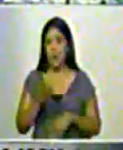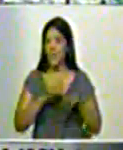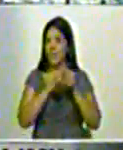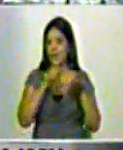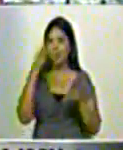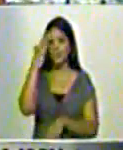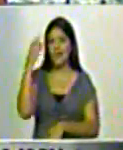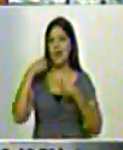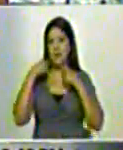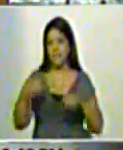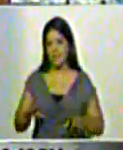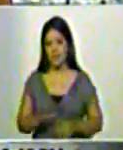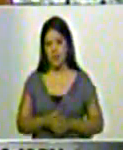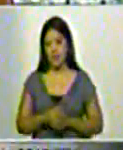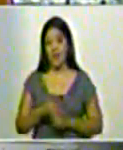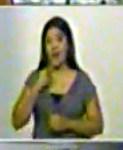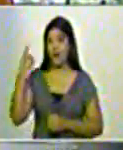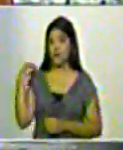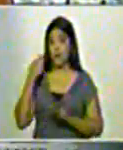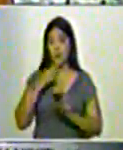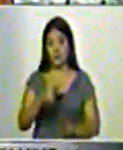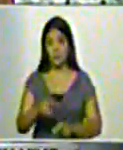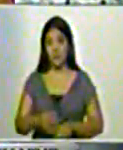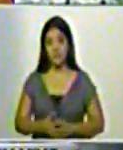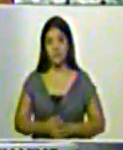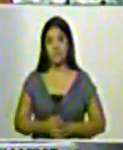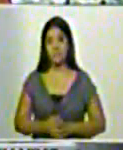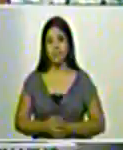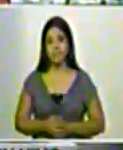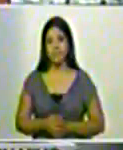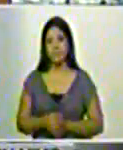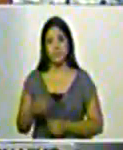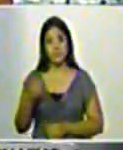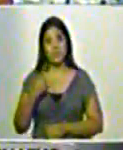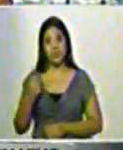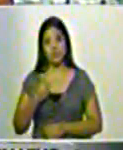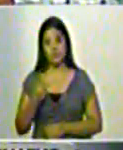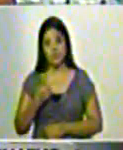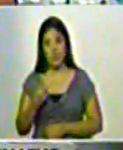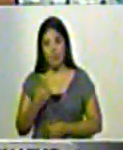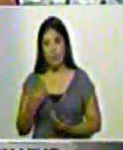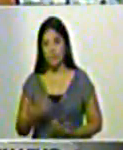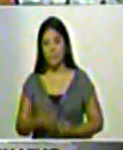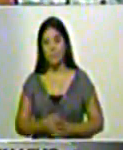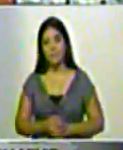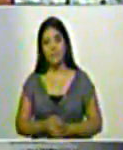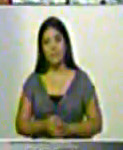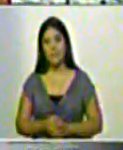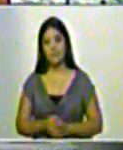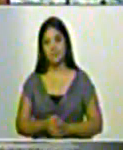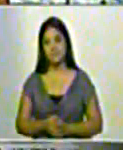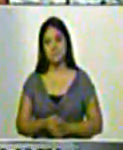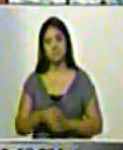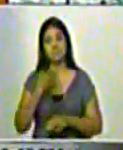perder. Los resultados de ayer son solo una señal